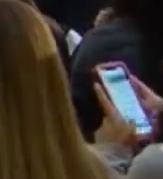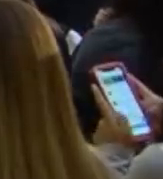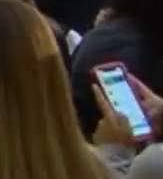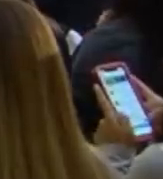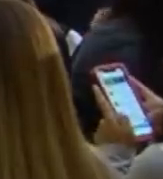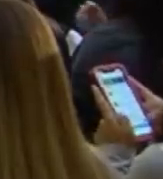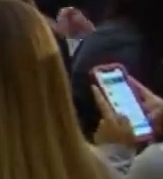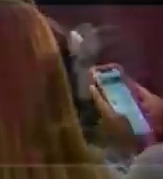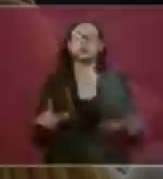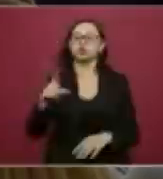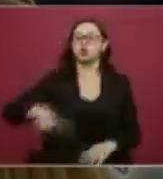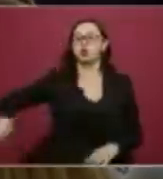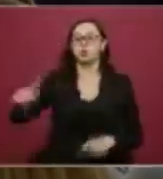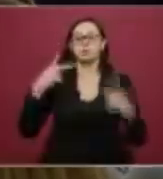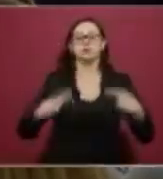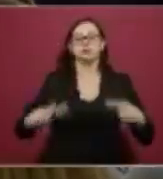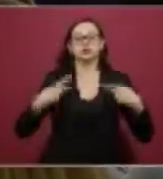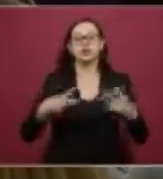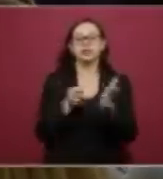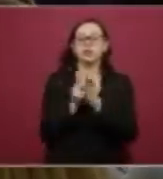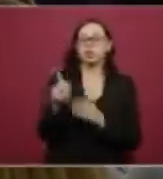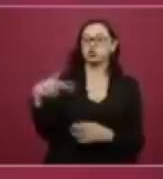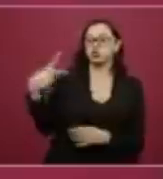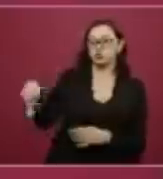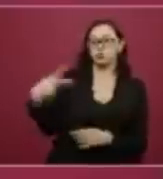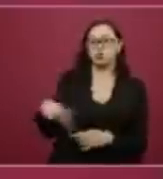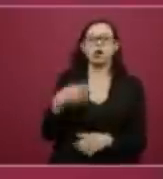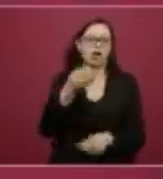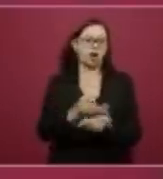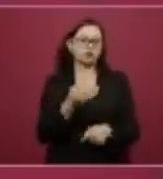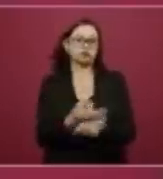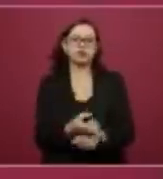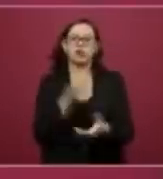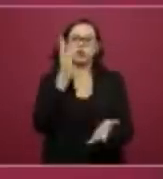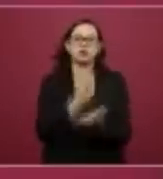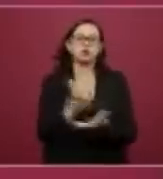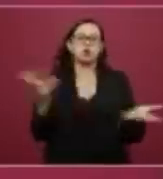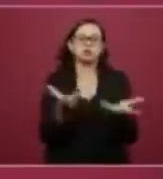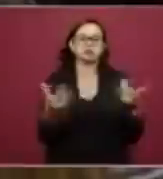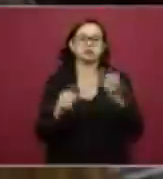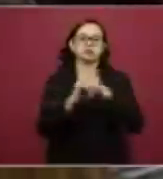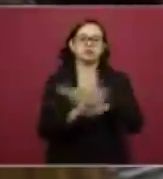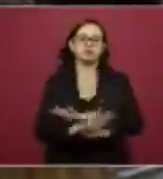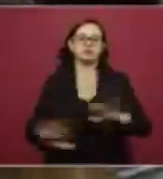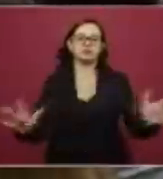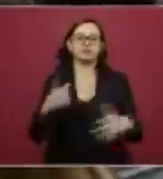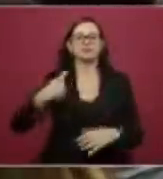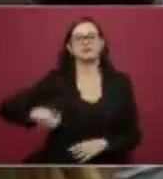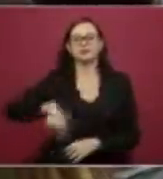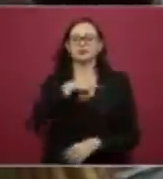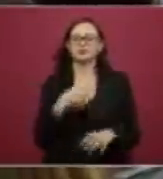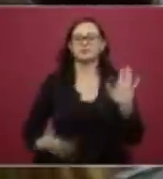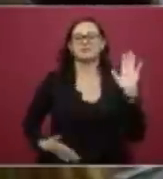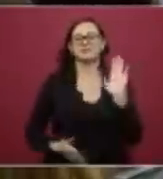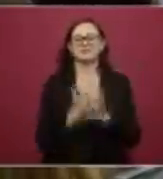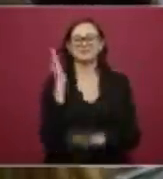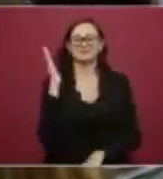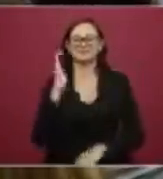lo que se proporciona, información, básicamente. Nos tenemos que ir porque vamos a